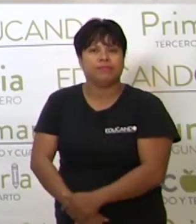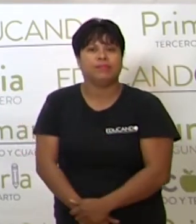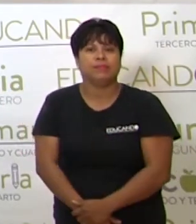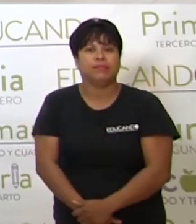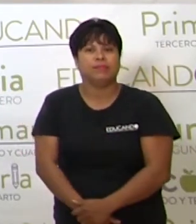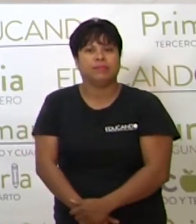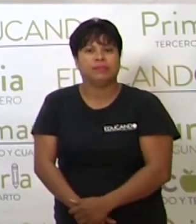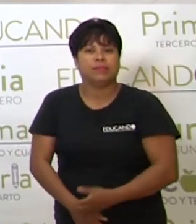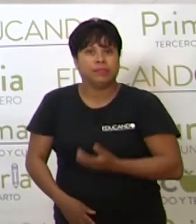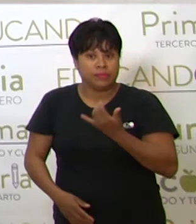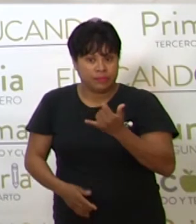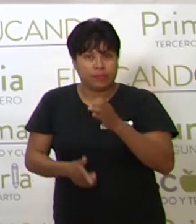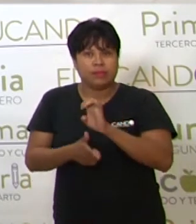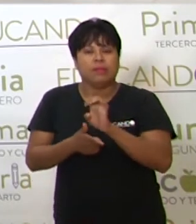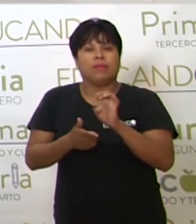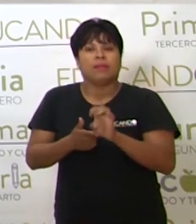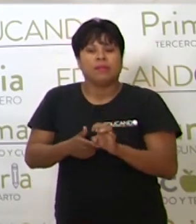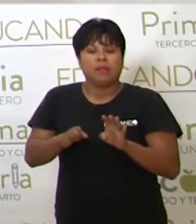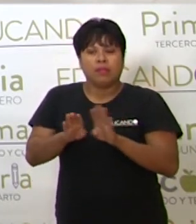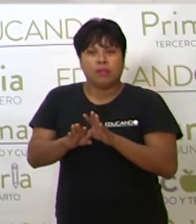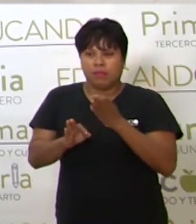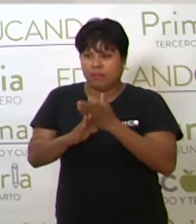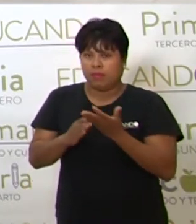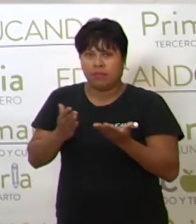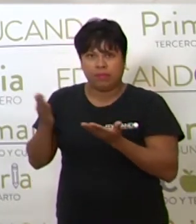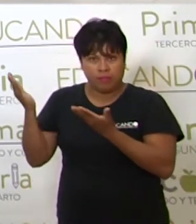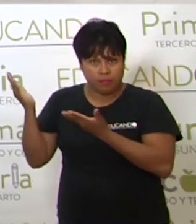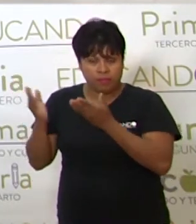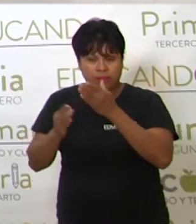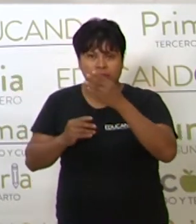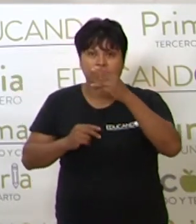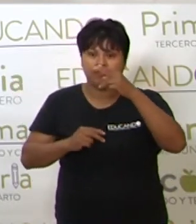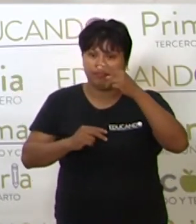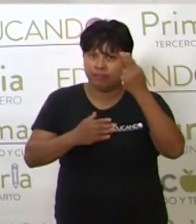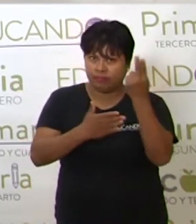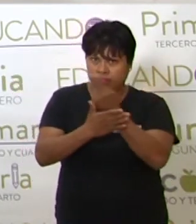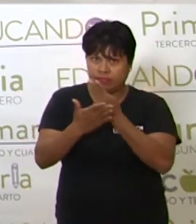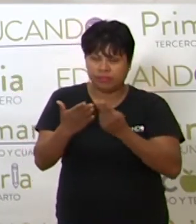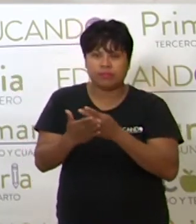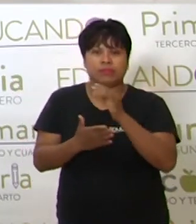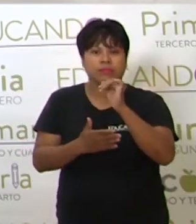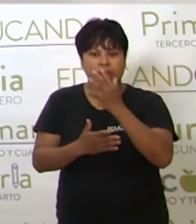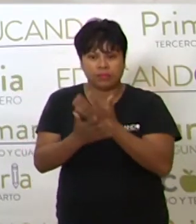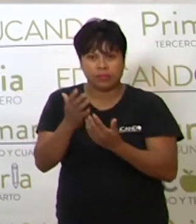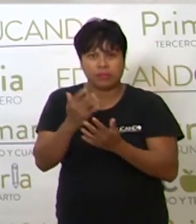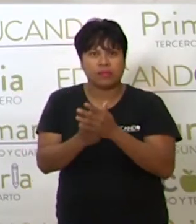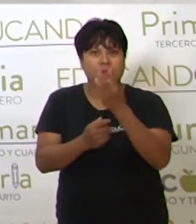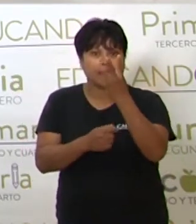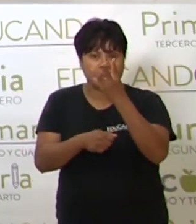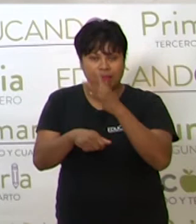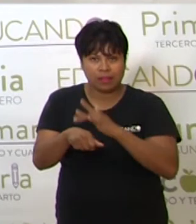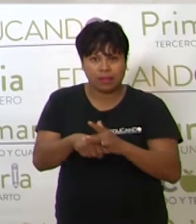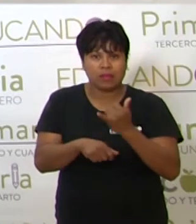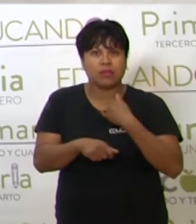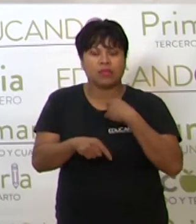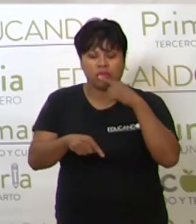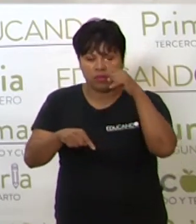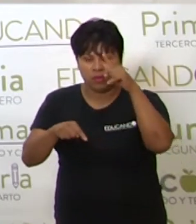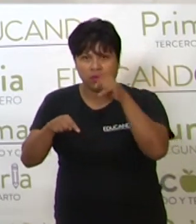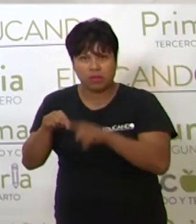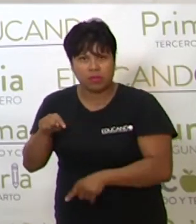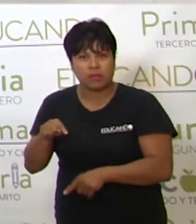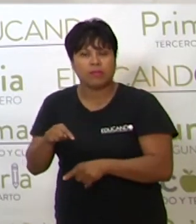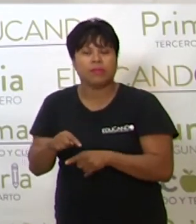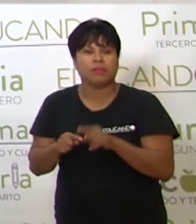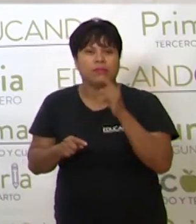y entonces como aquí representado gráficamente pues si produjo tres quesos y le quito